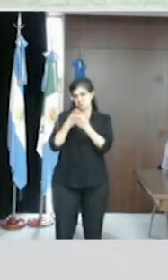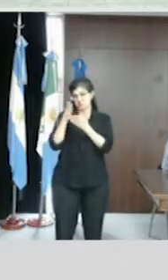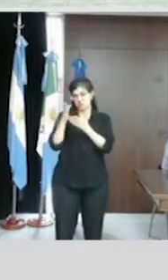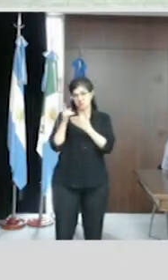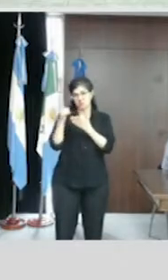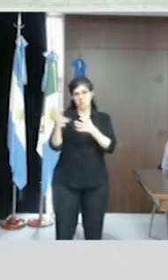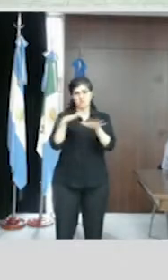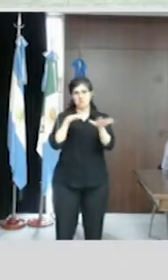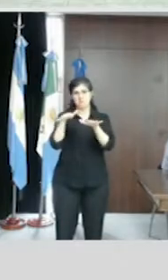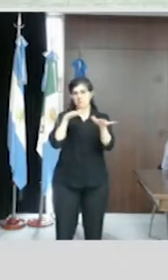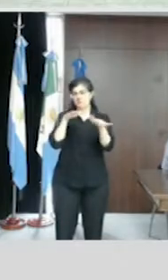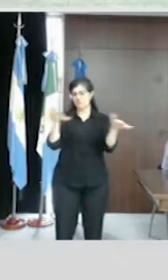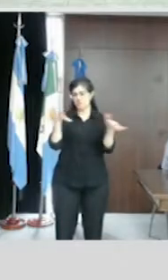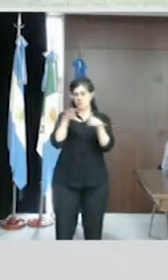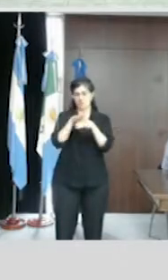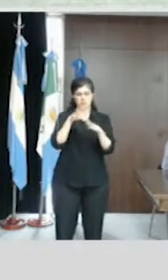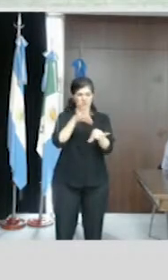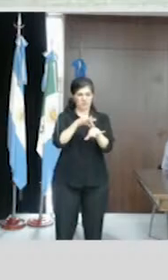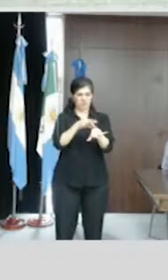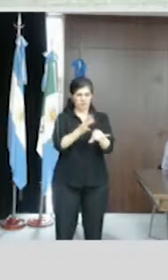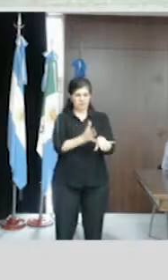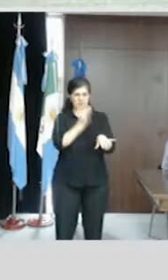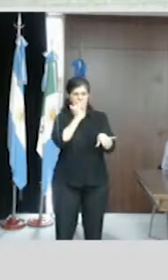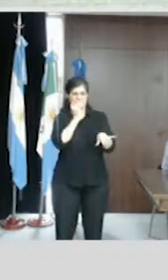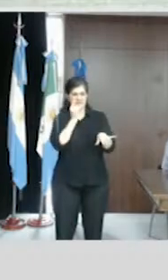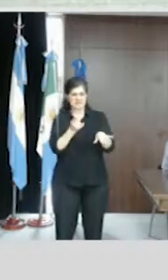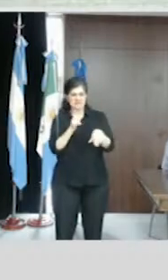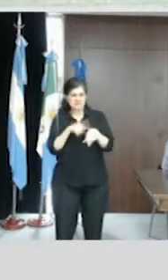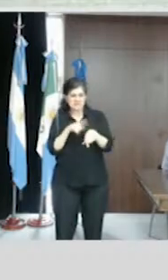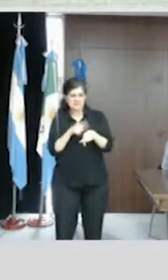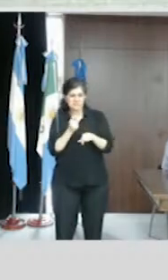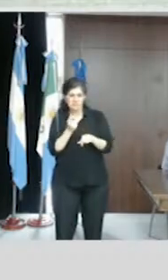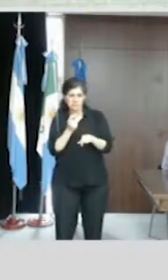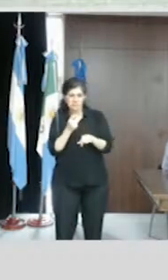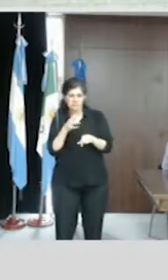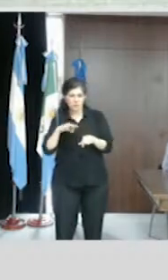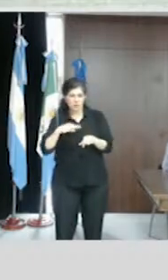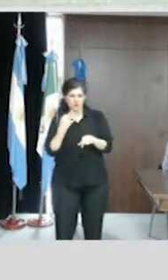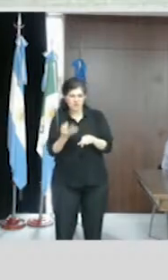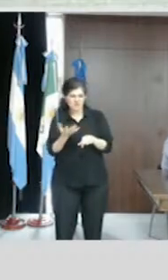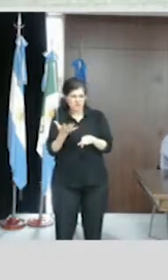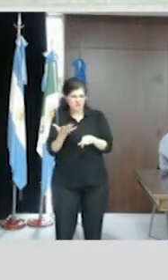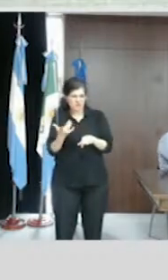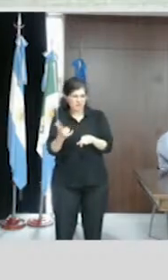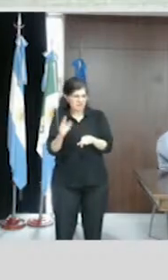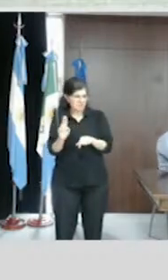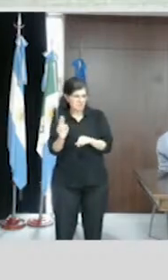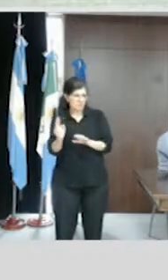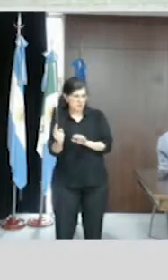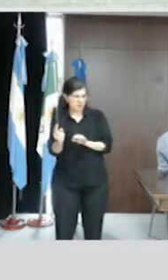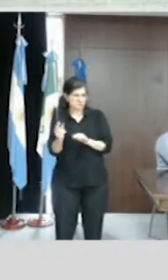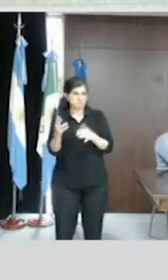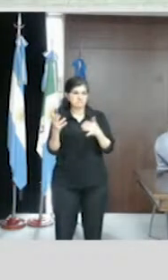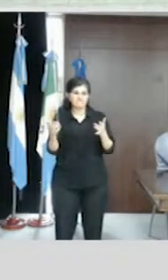el momento bisagra en su vida, el momento en que le dicen que le queda poco tiempo, o si no se lo dicen de alguna manera se